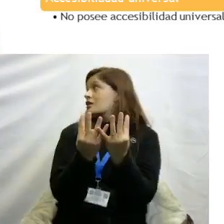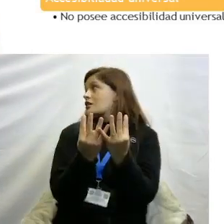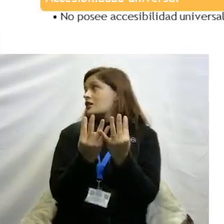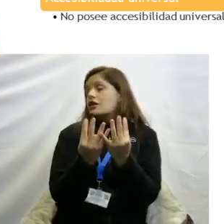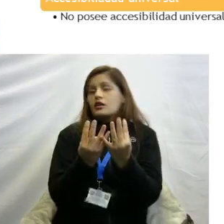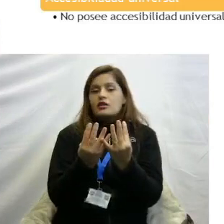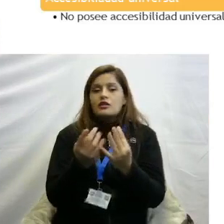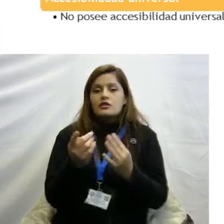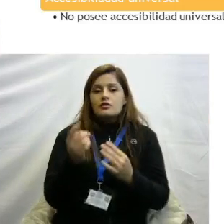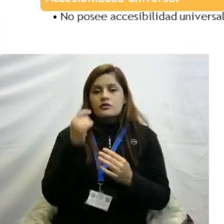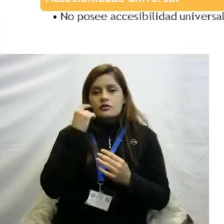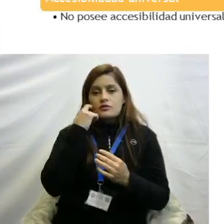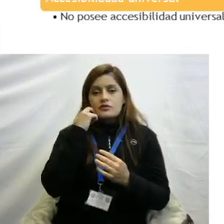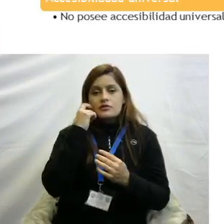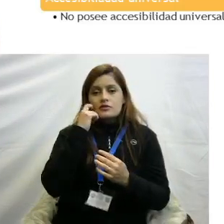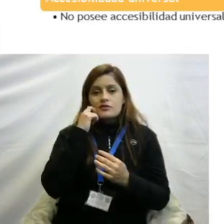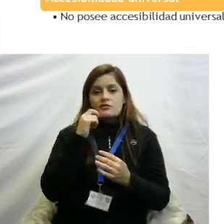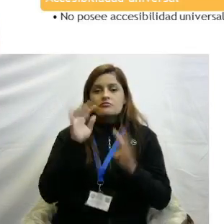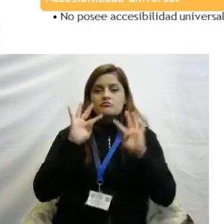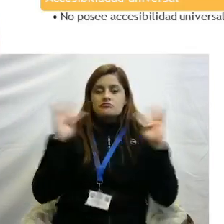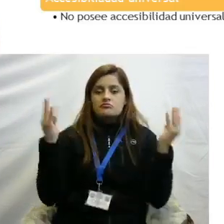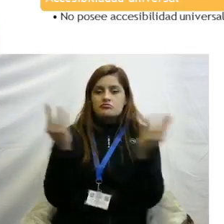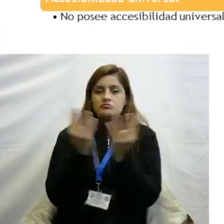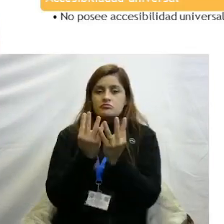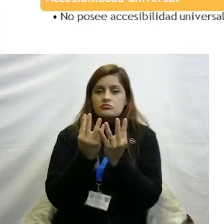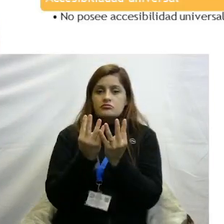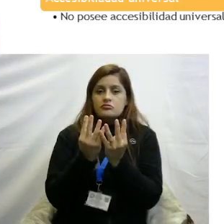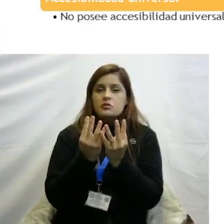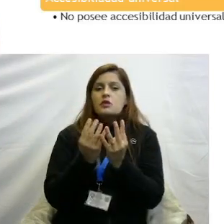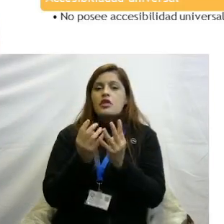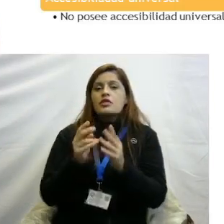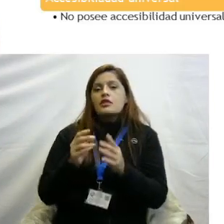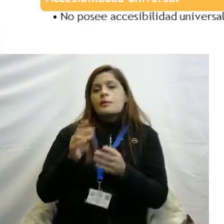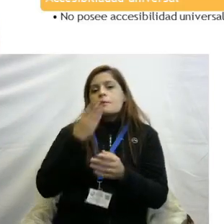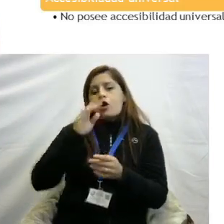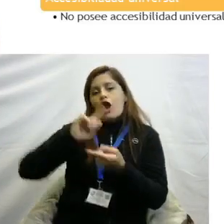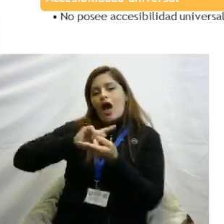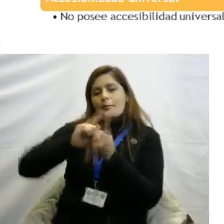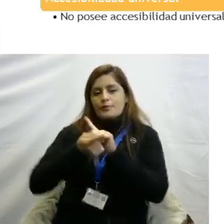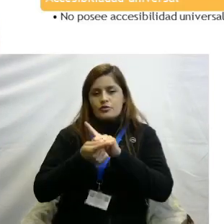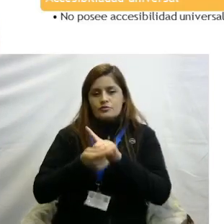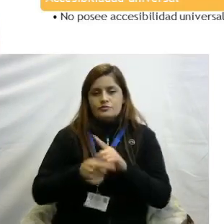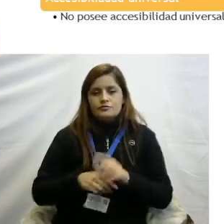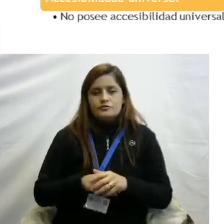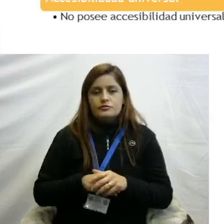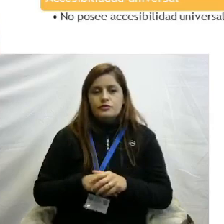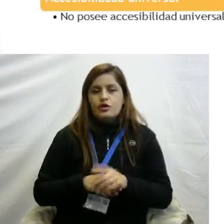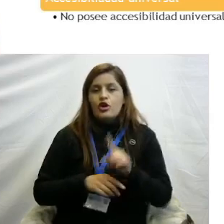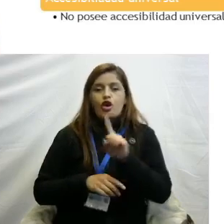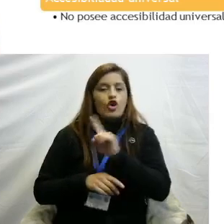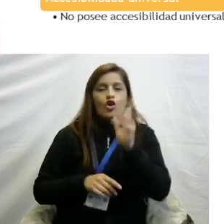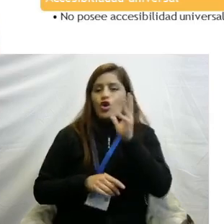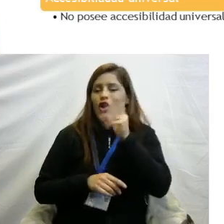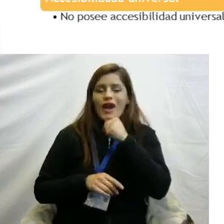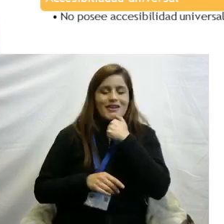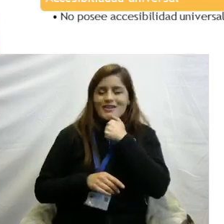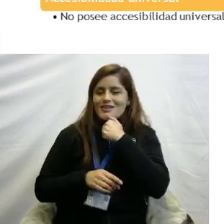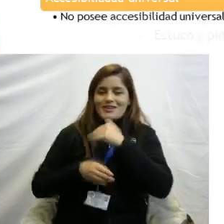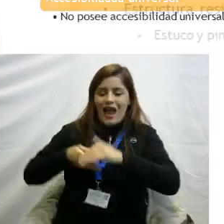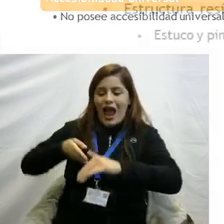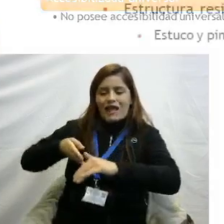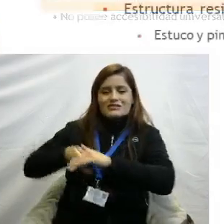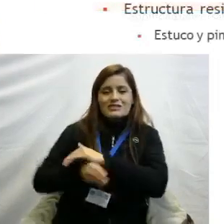polín impregnado con malla bizcocho, que se mejoraría. Y no tiene accesibilidad